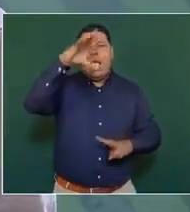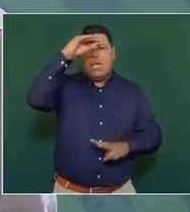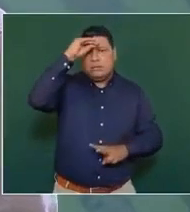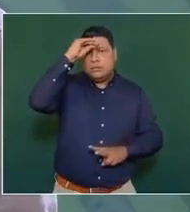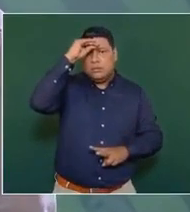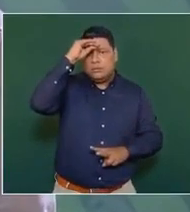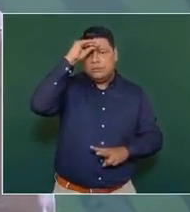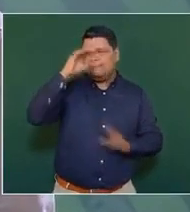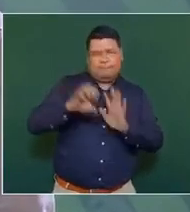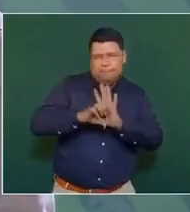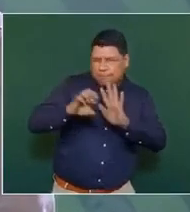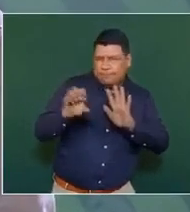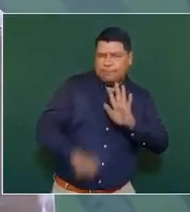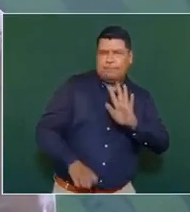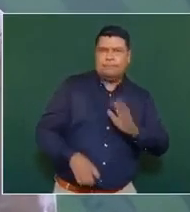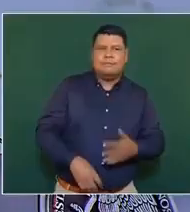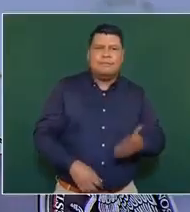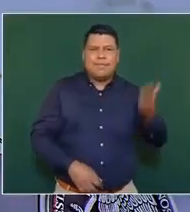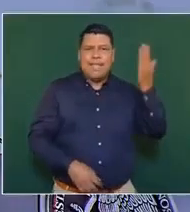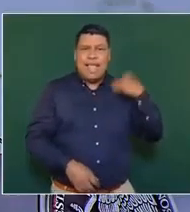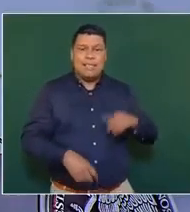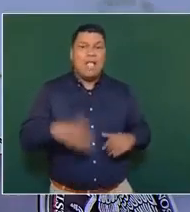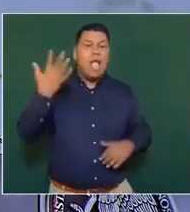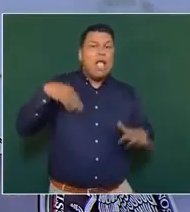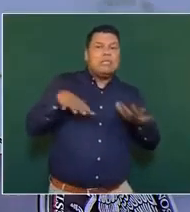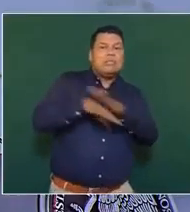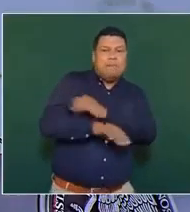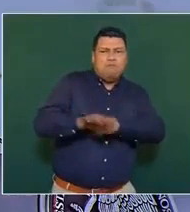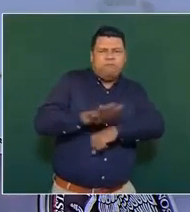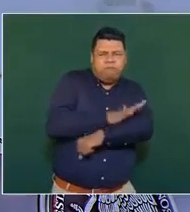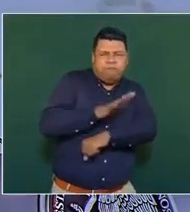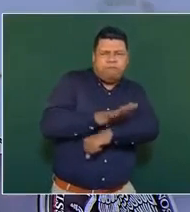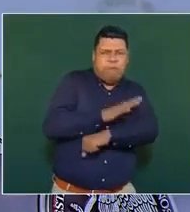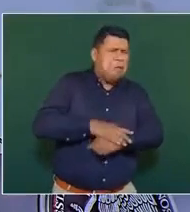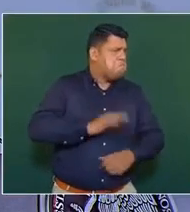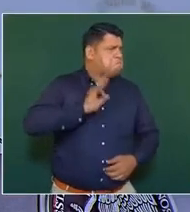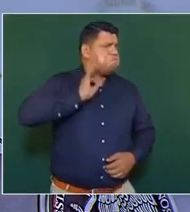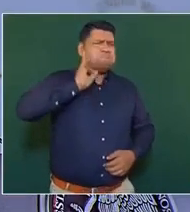¿Cómo aprobaron la llamada reforma energética?